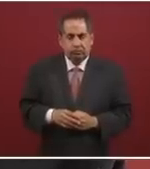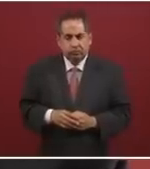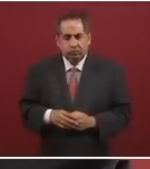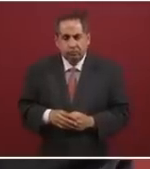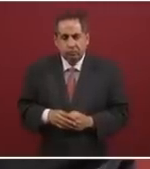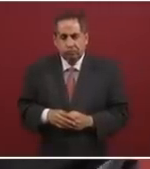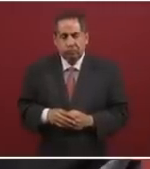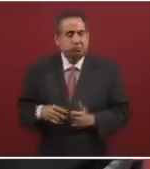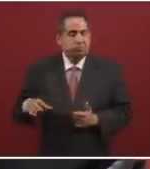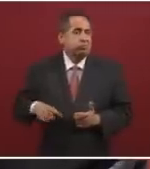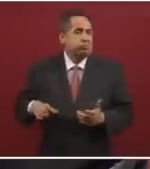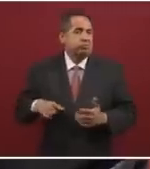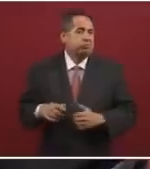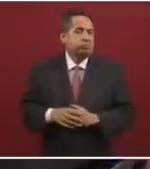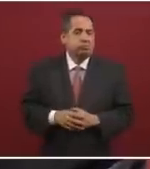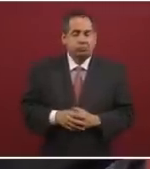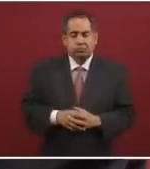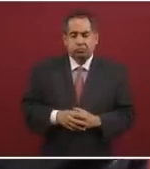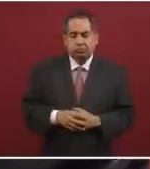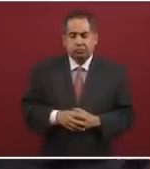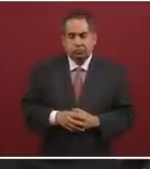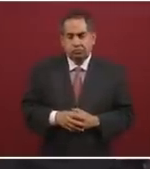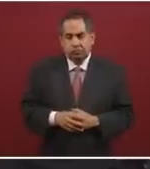un gobierno